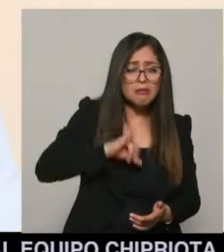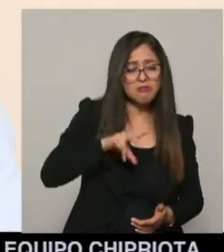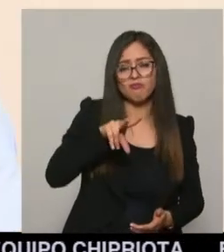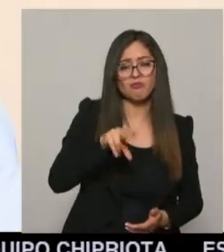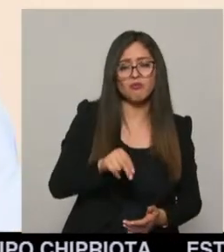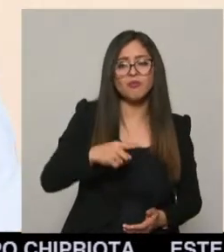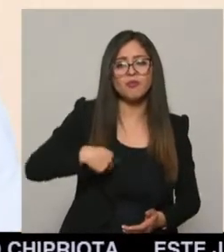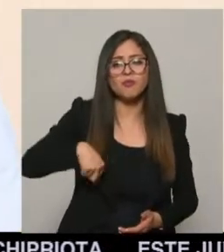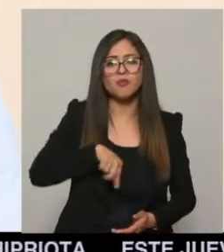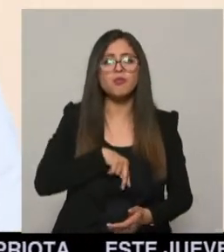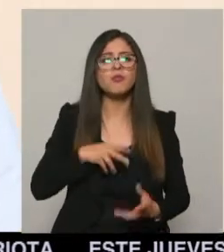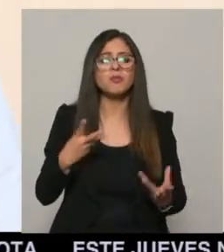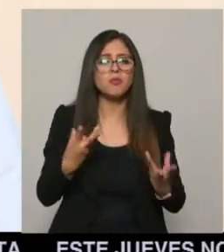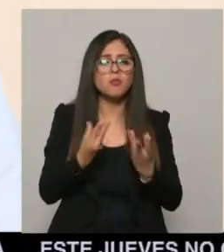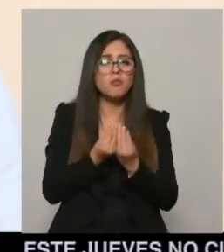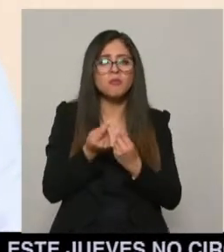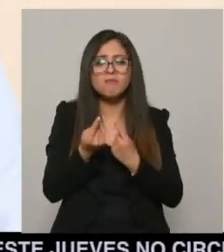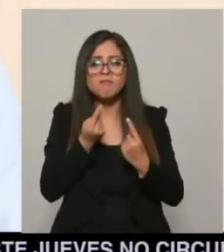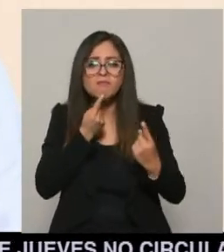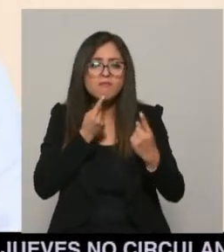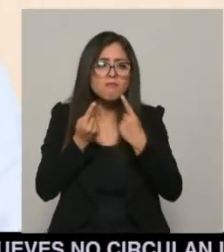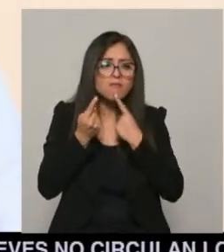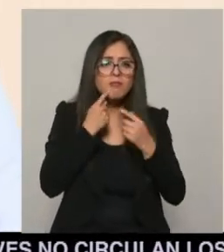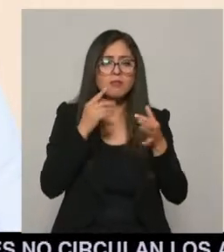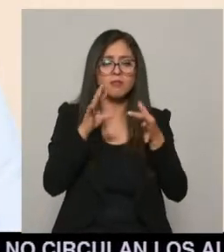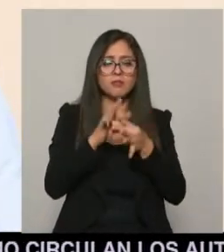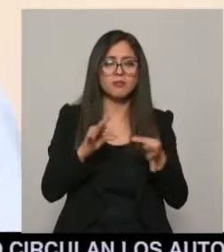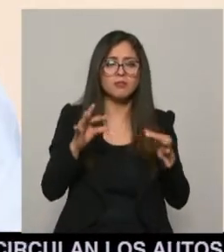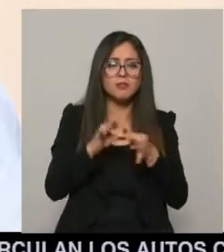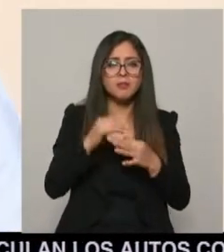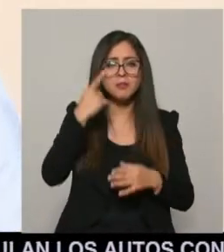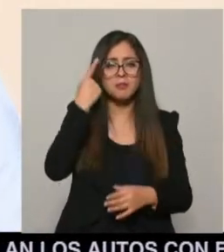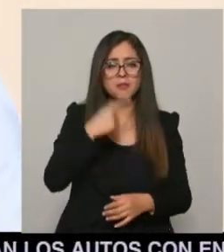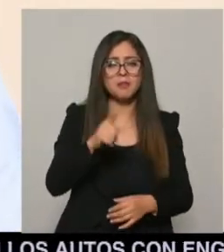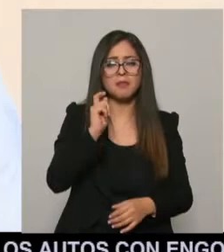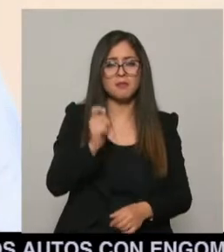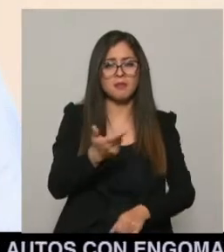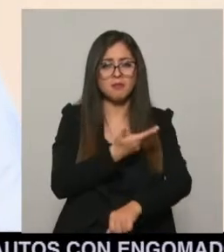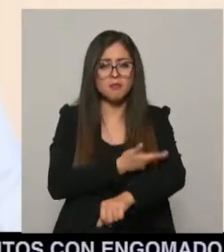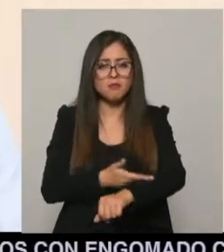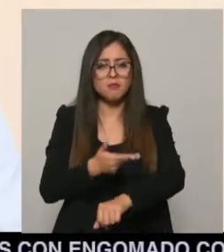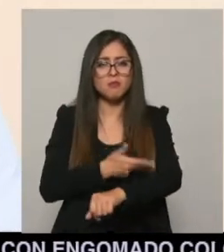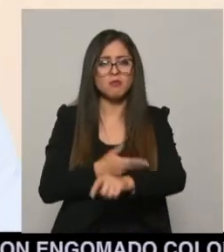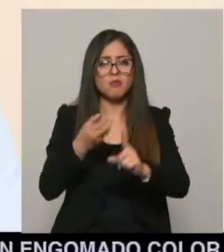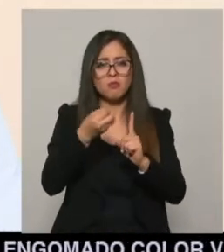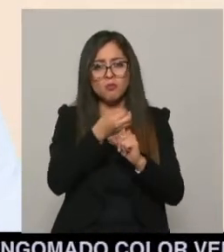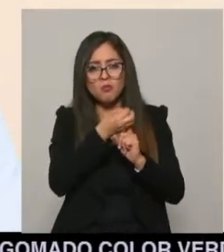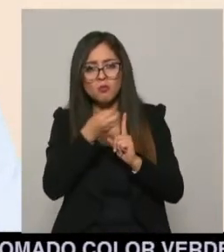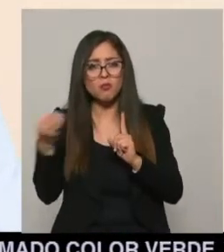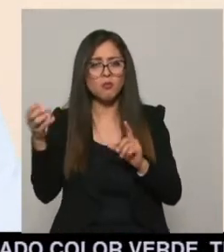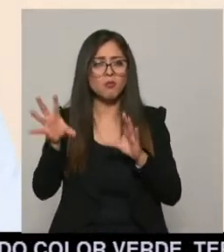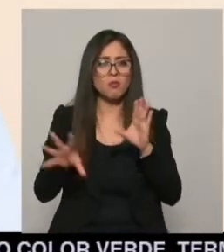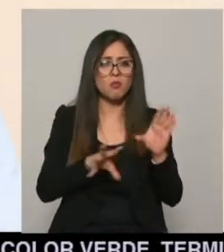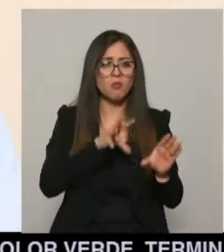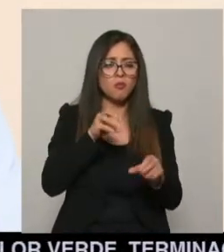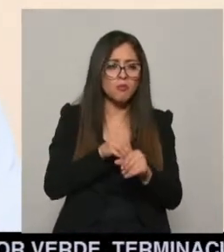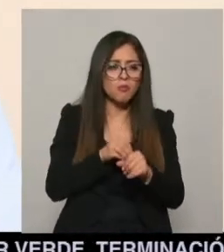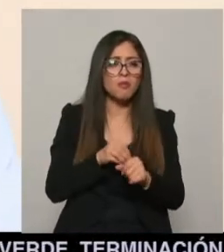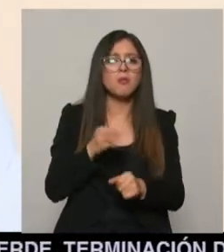de discutirla de manera amplia y de generar un ordenamiento jurídico integral que nos dé la posibilidad